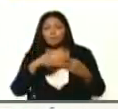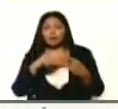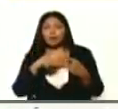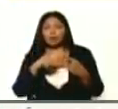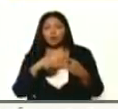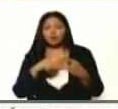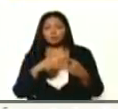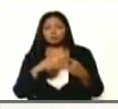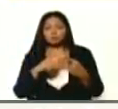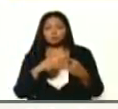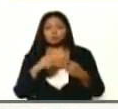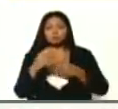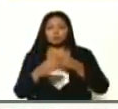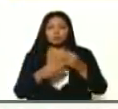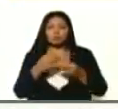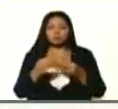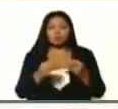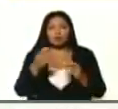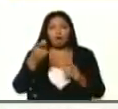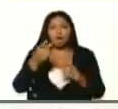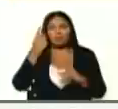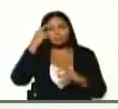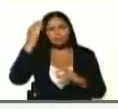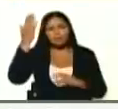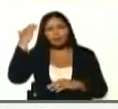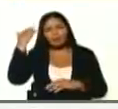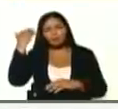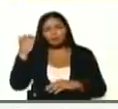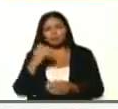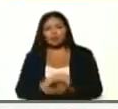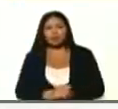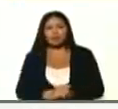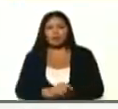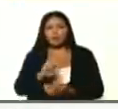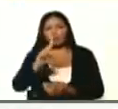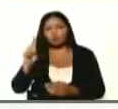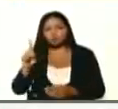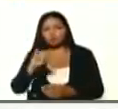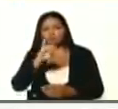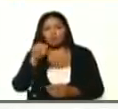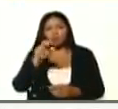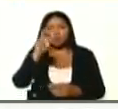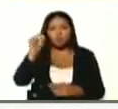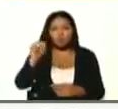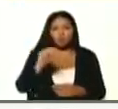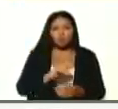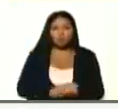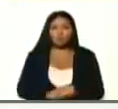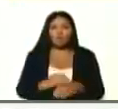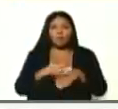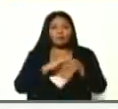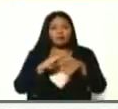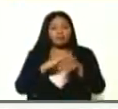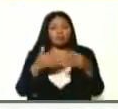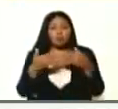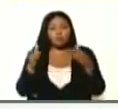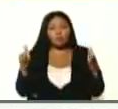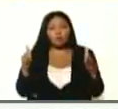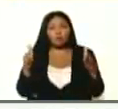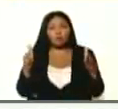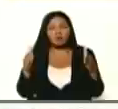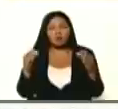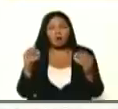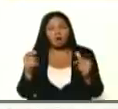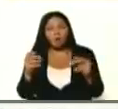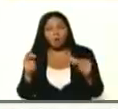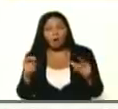ocurrió hace unos días, el pasado 12 de junio. El Ministerio Público,